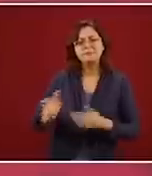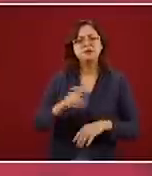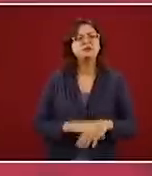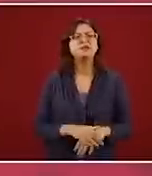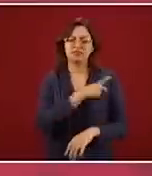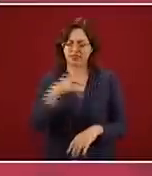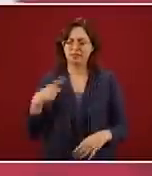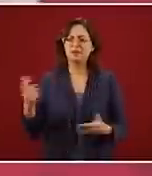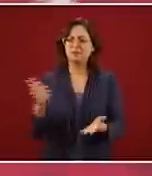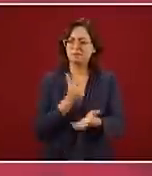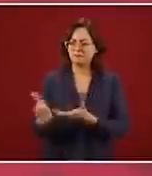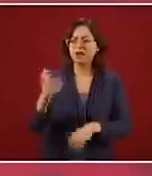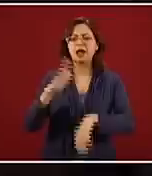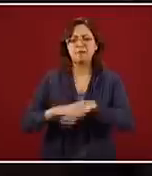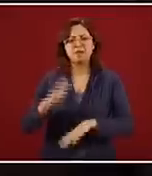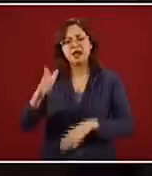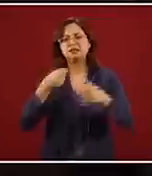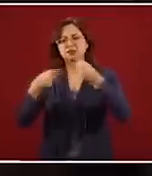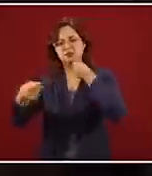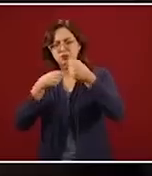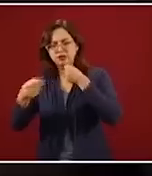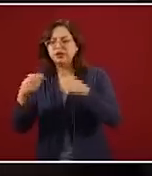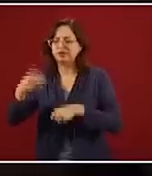mejor, más a los reporteros.